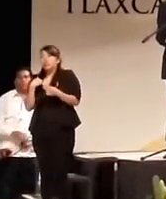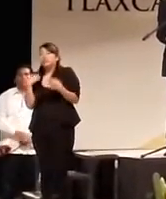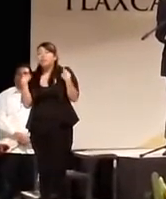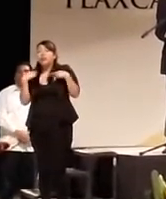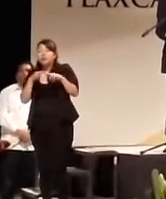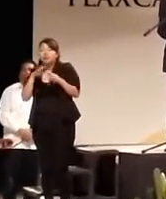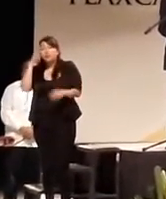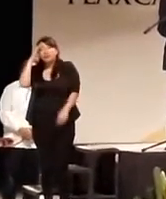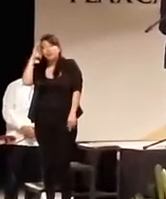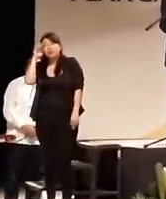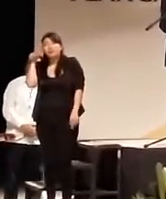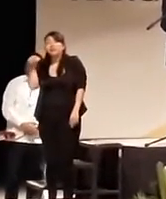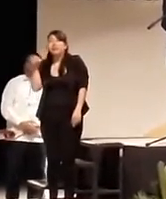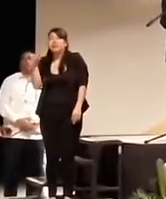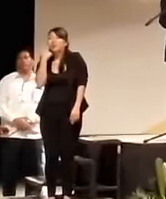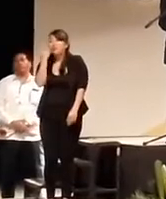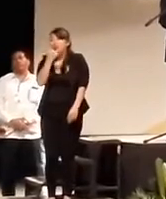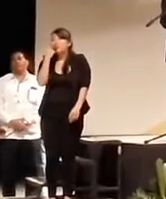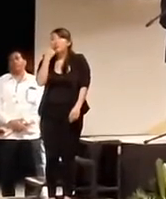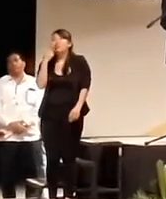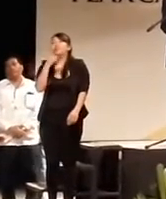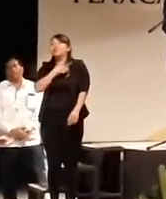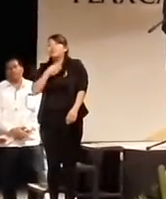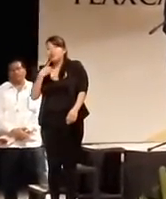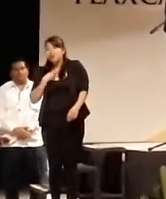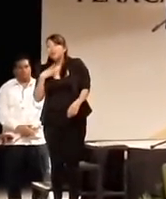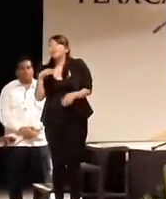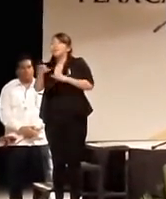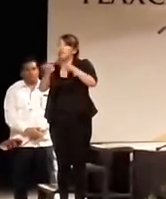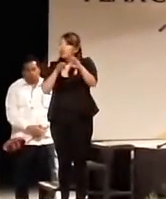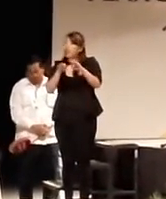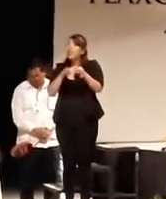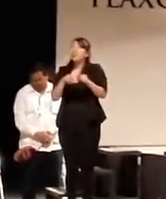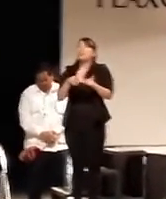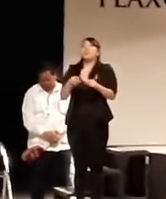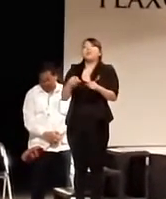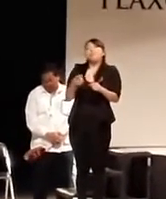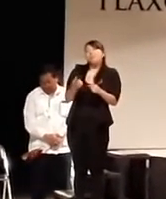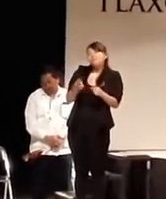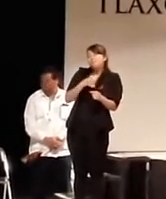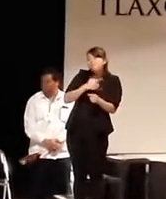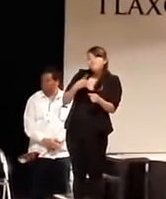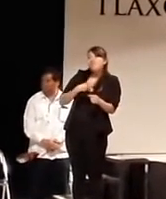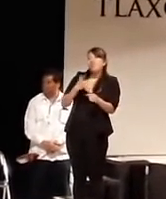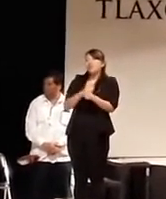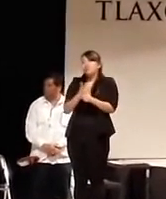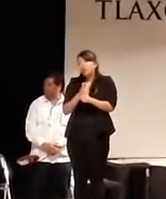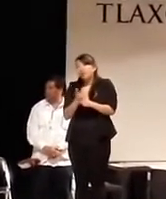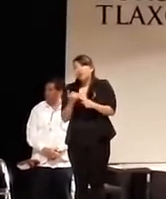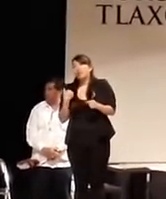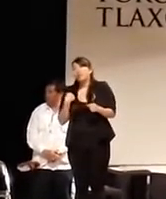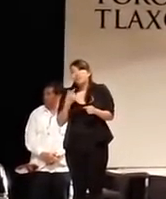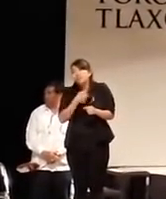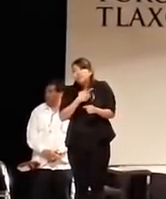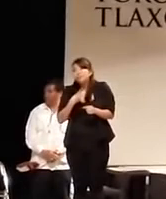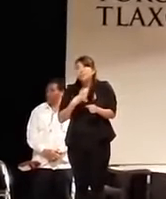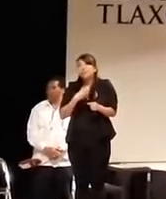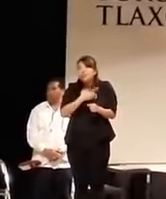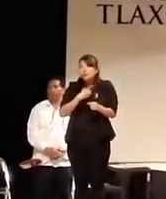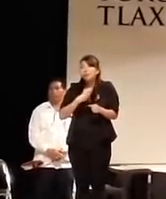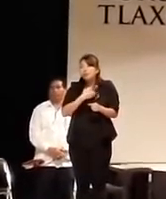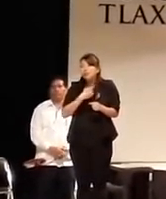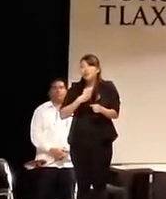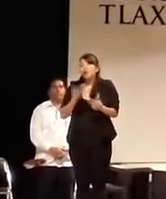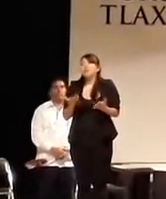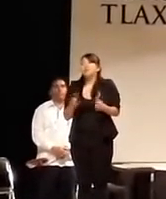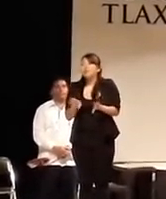y tal vez, en algún momento, comprendan el significado de lo que pretendíamos enseñar. Hemos dejado de